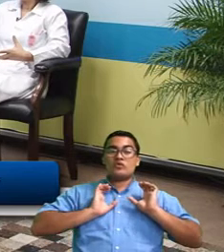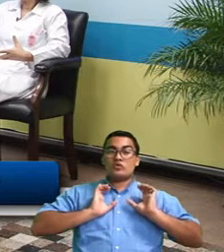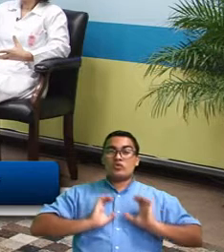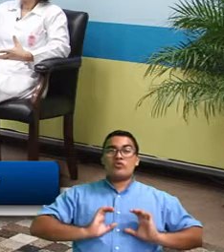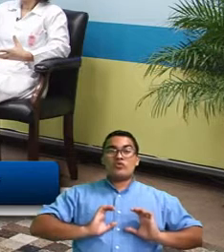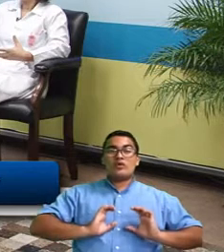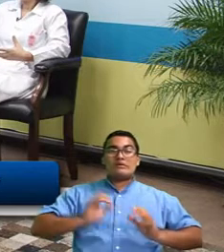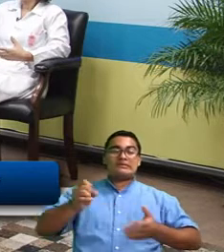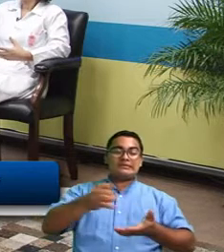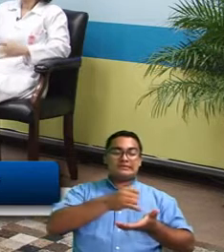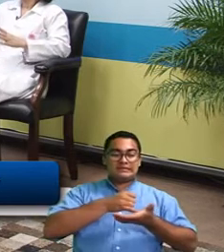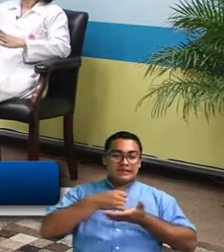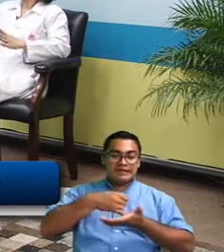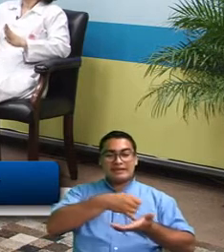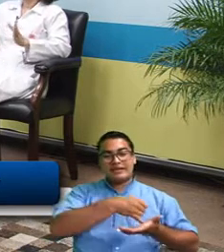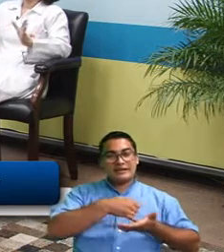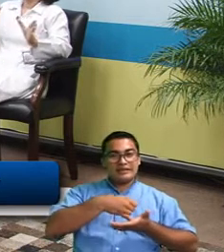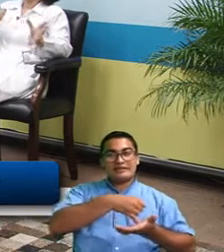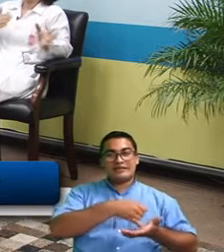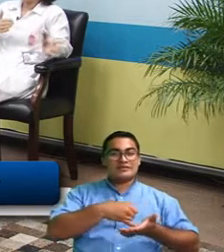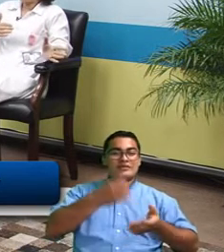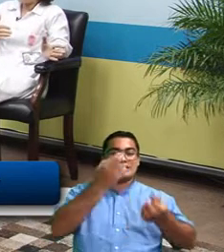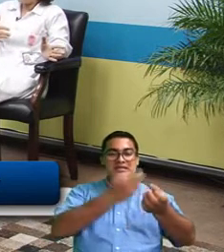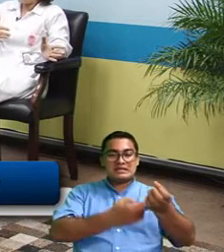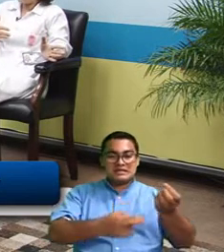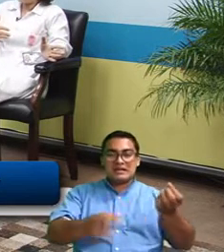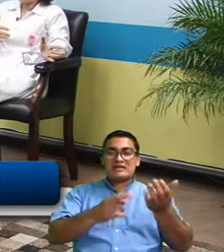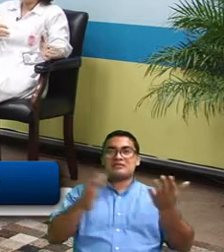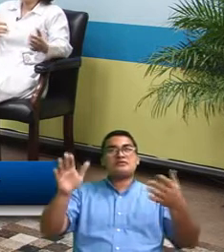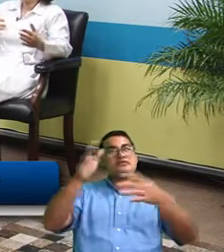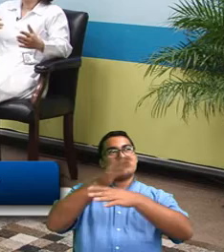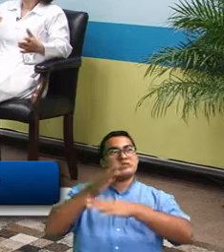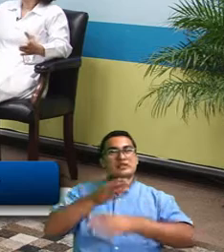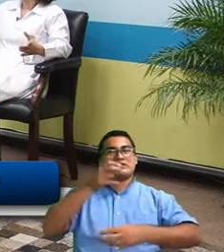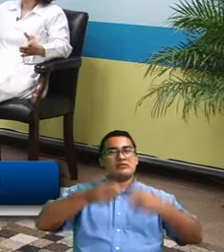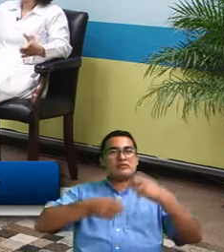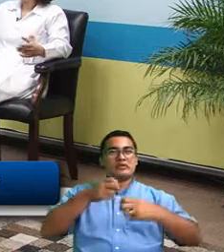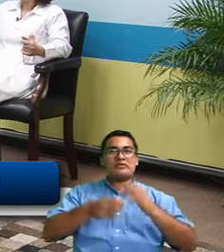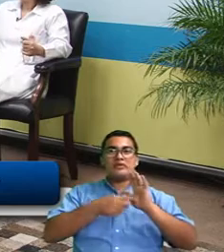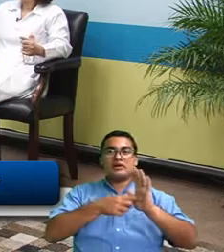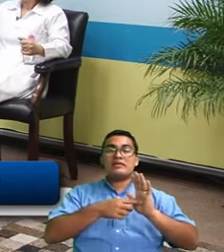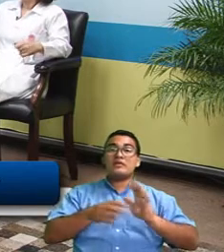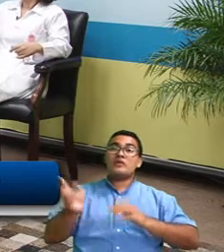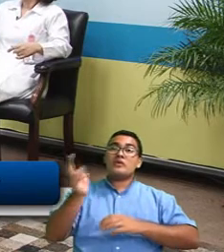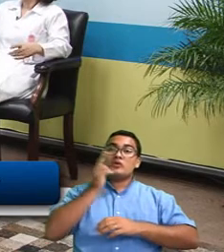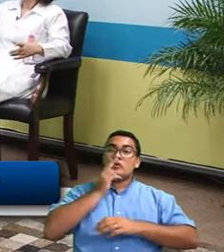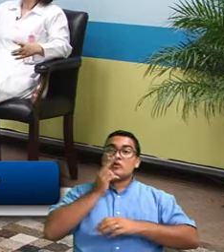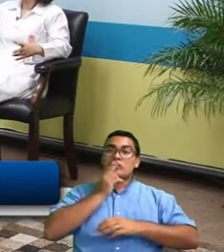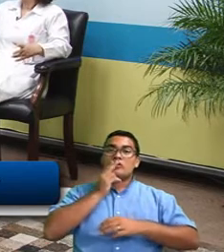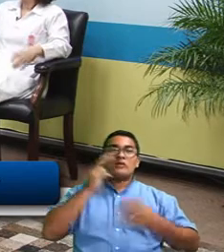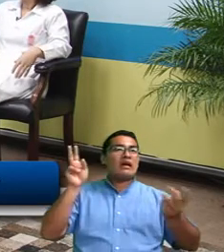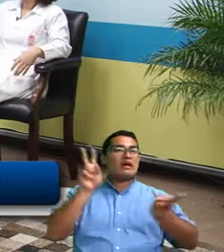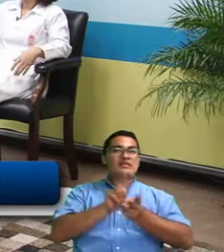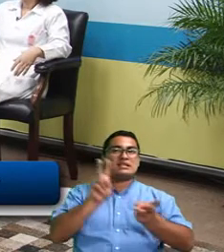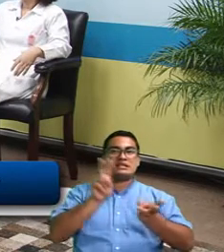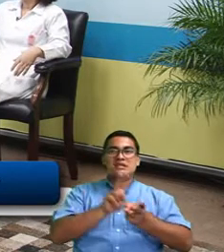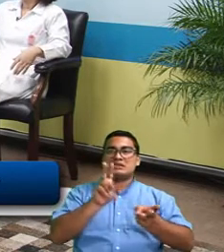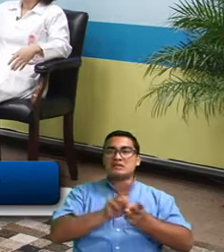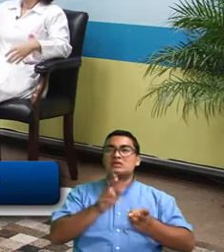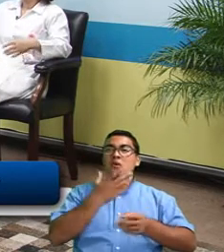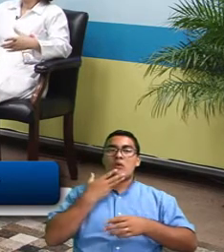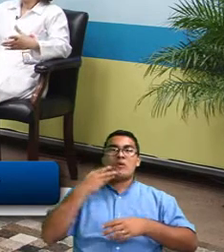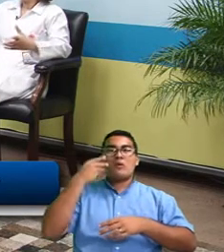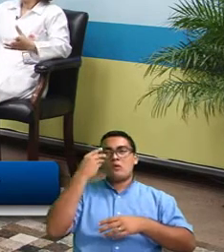nuestro sistema inmunológico, y por diferentes factores de riesgo, como por ejemplo el tabaquismo, las relaciones sexuales a temprana